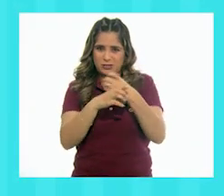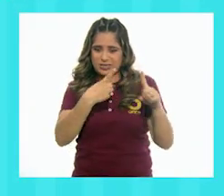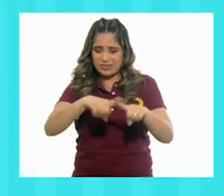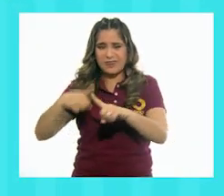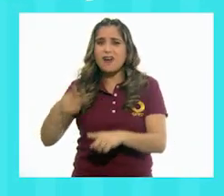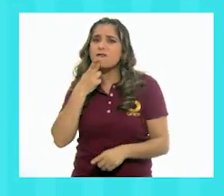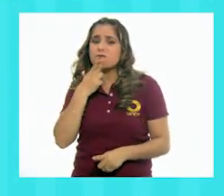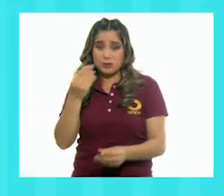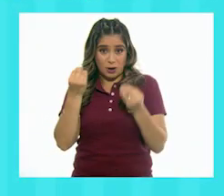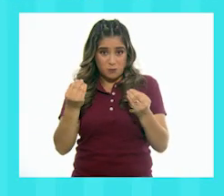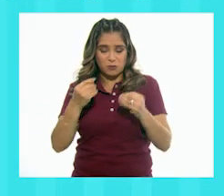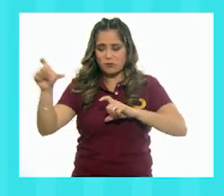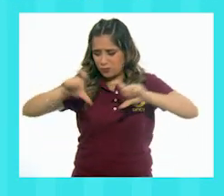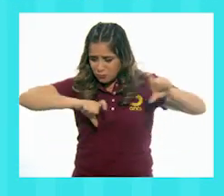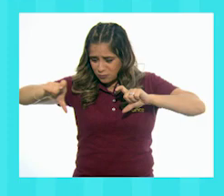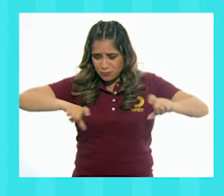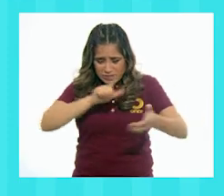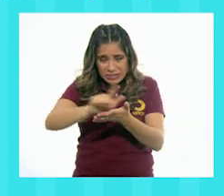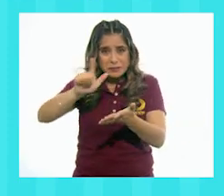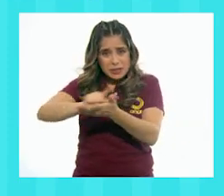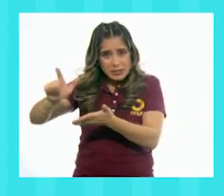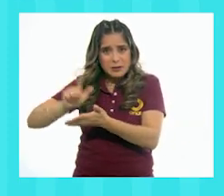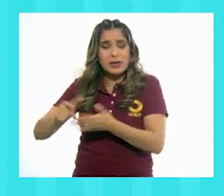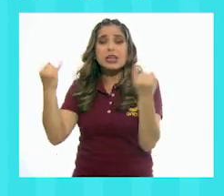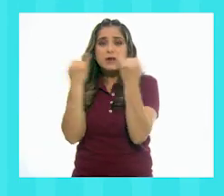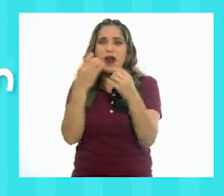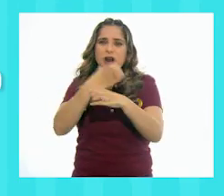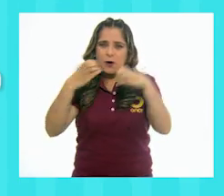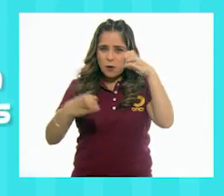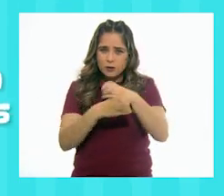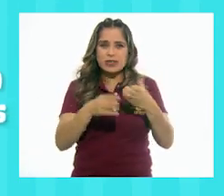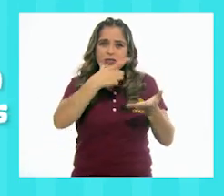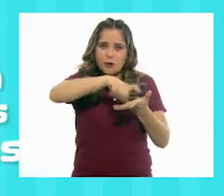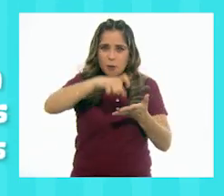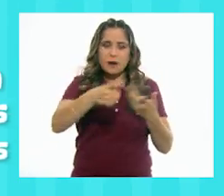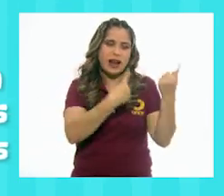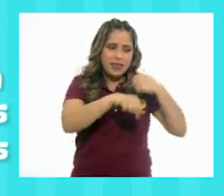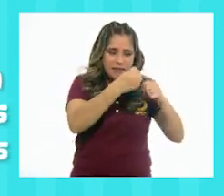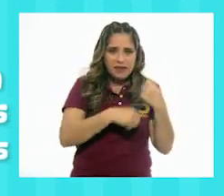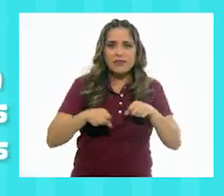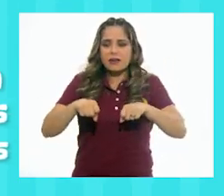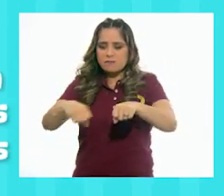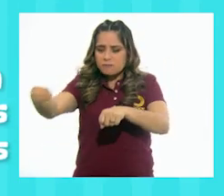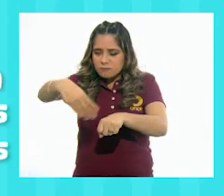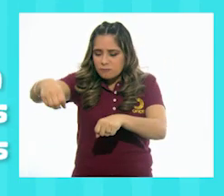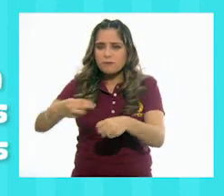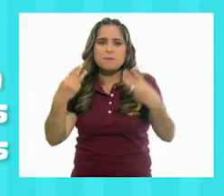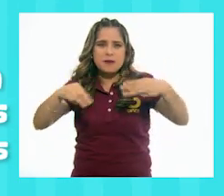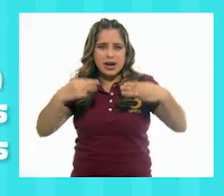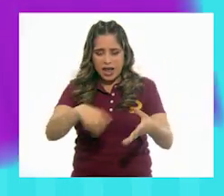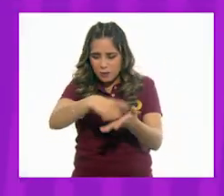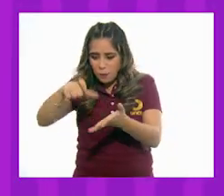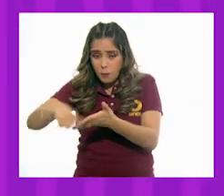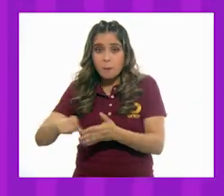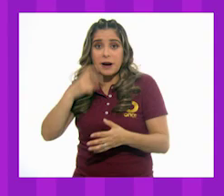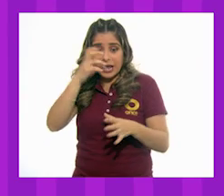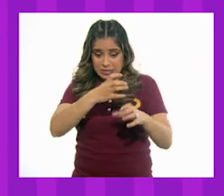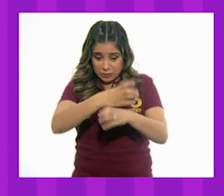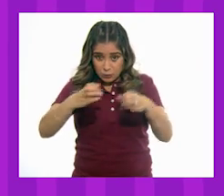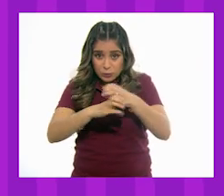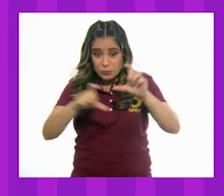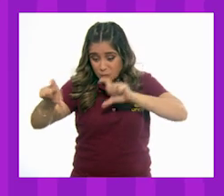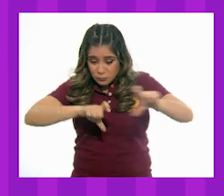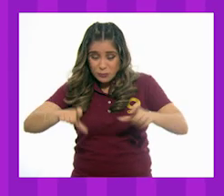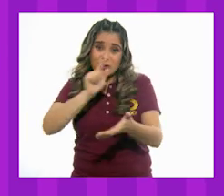Desinfecta las superficies de los objetos que más utilizas. También las cosas que compres en la tienda o en el supermercado.